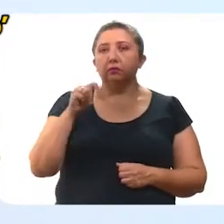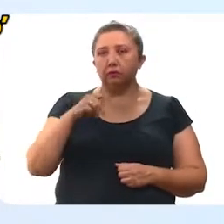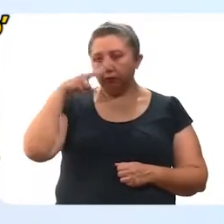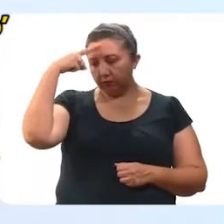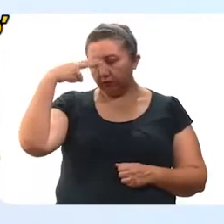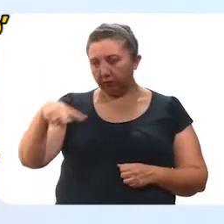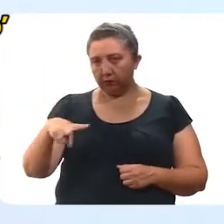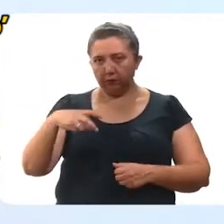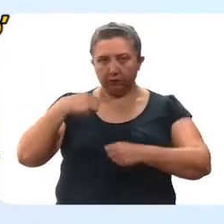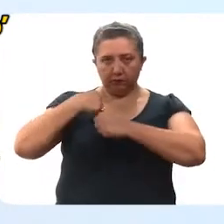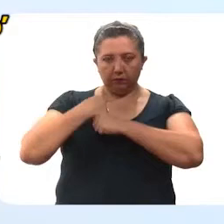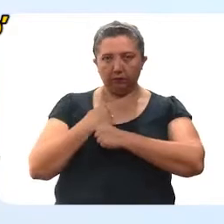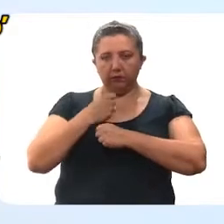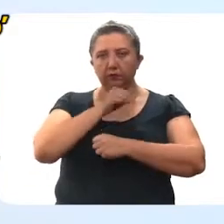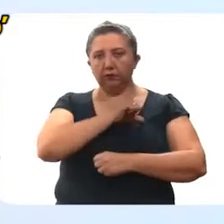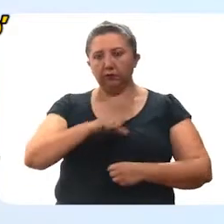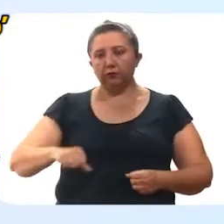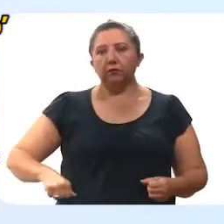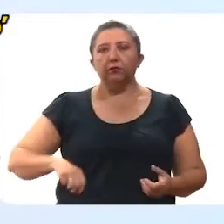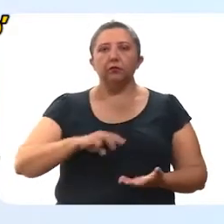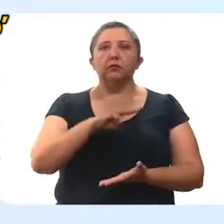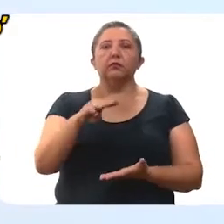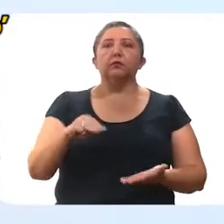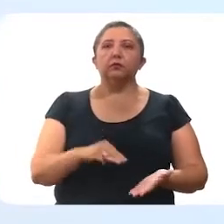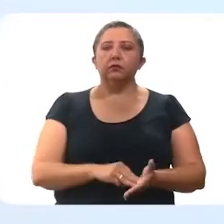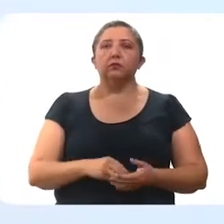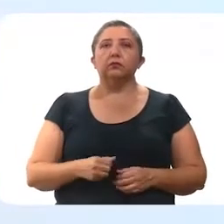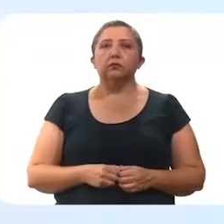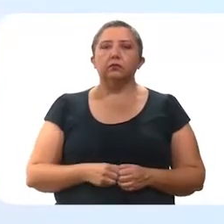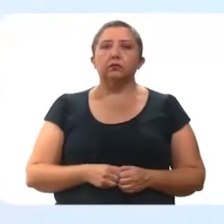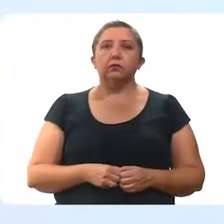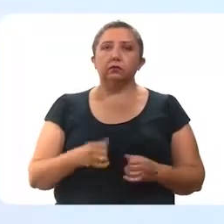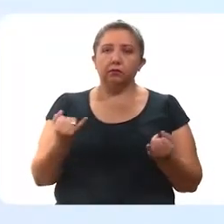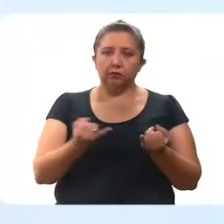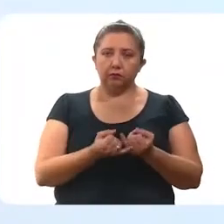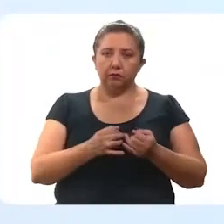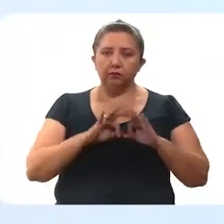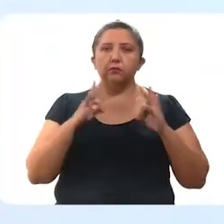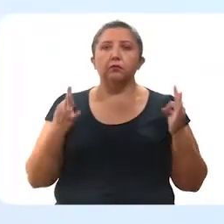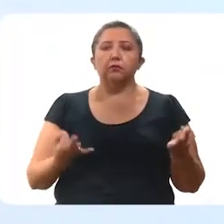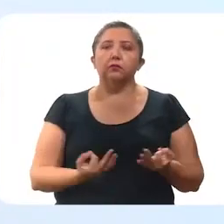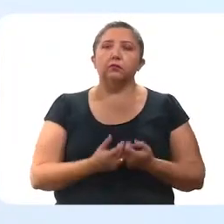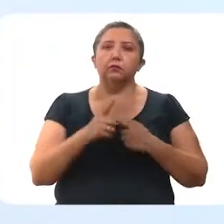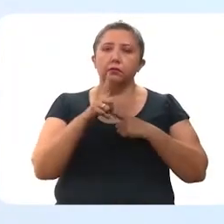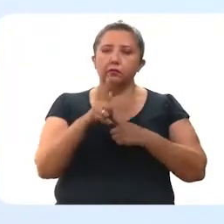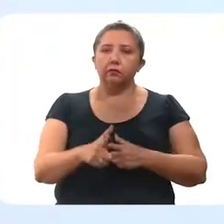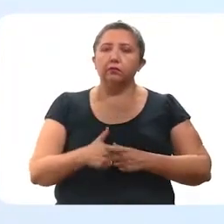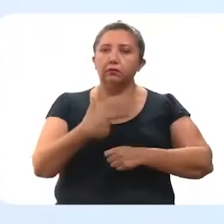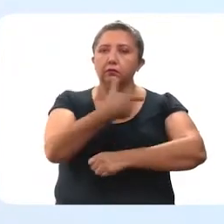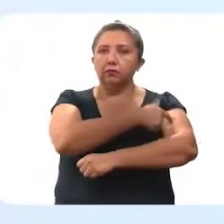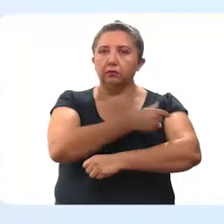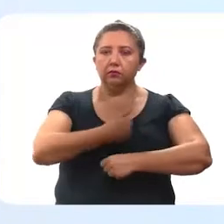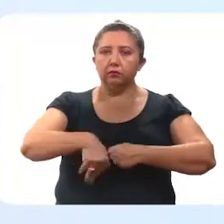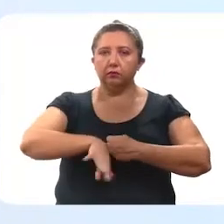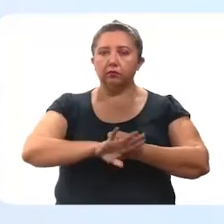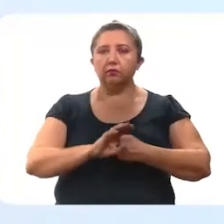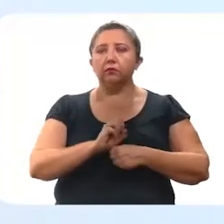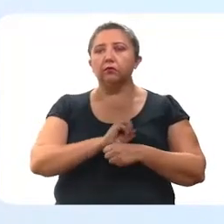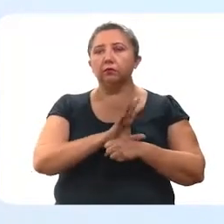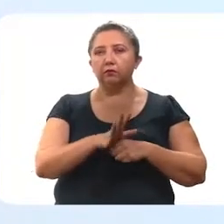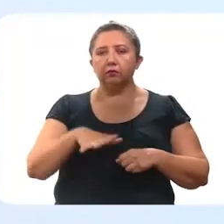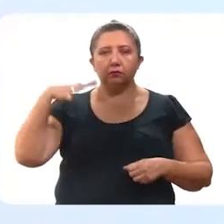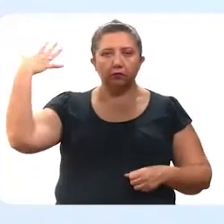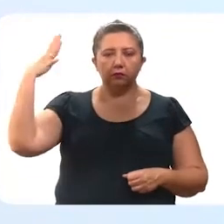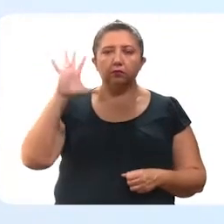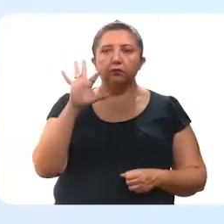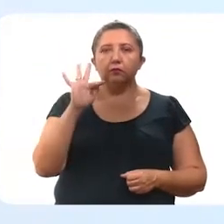Federal, las Fuerzas Armadas y el Ayuntamiento de Mérida. De igual forma, sigue la aplicación de refuerzo contra el coronavirus para adultos